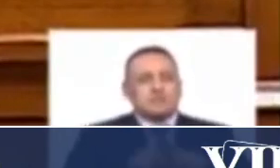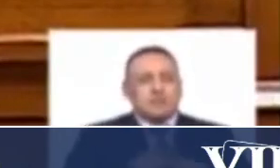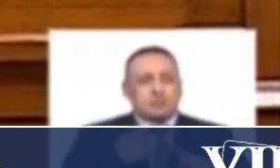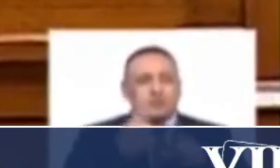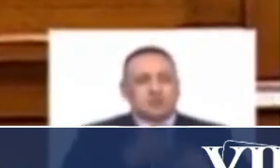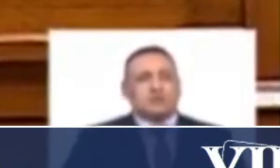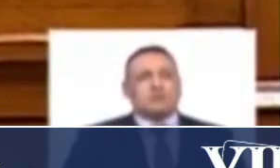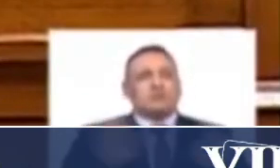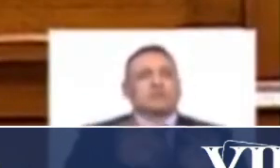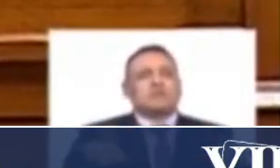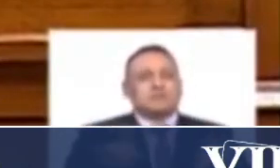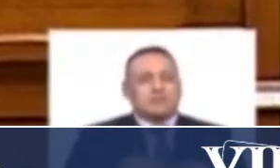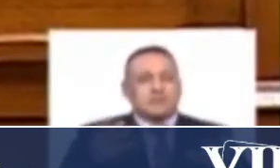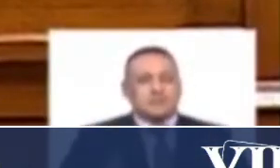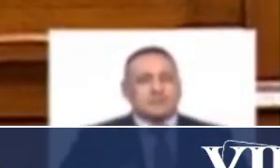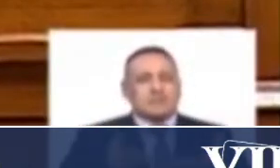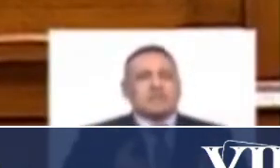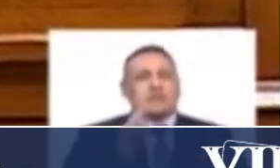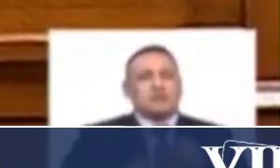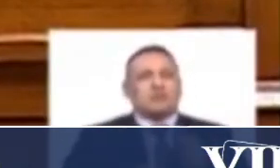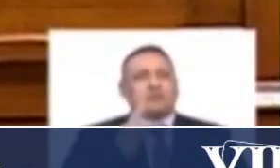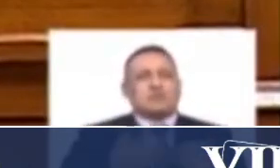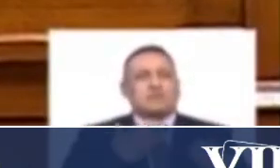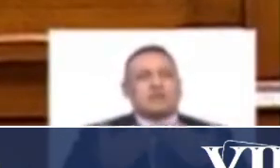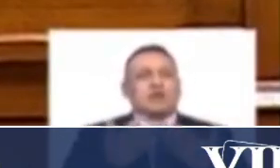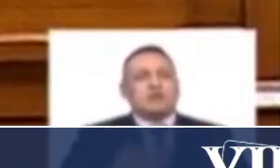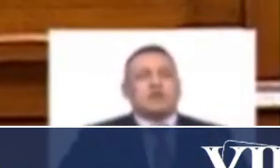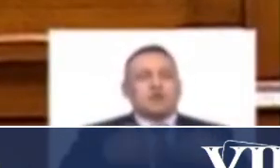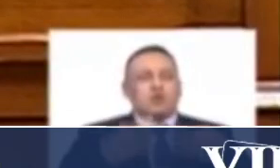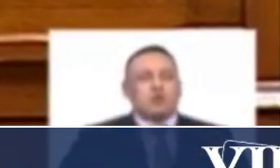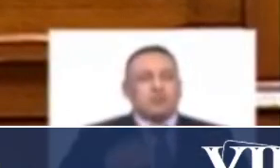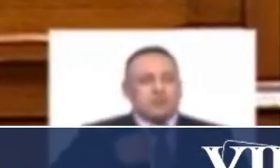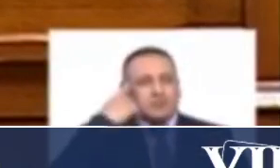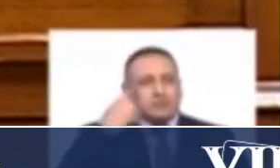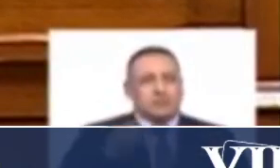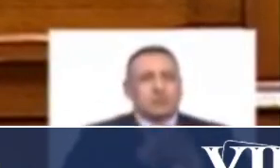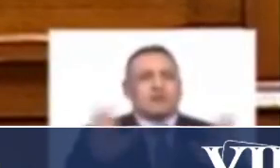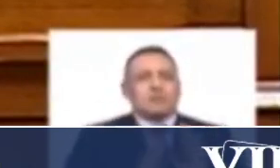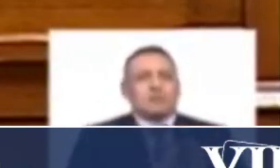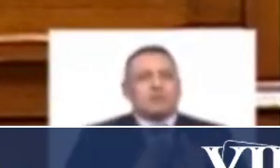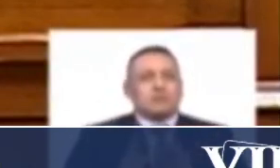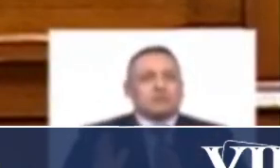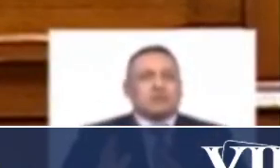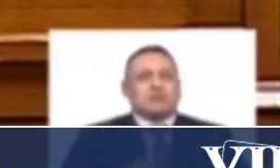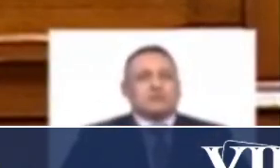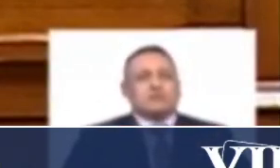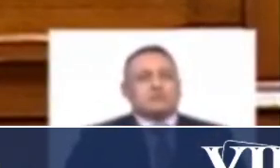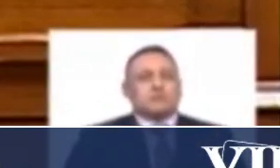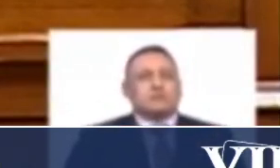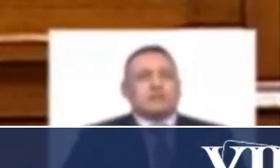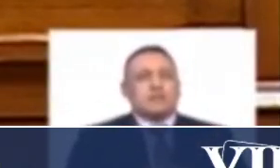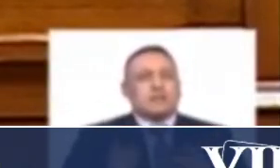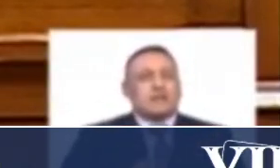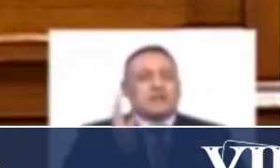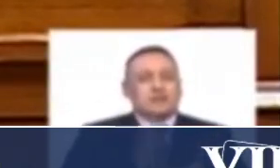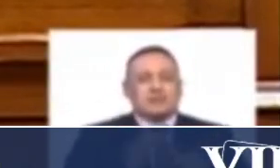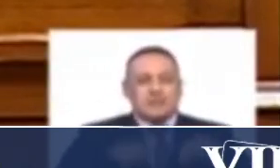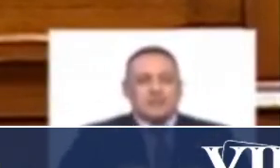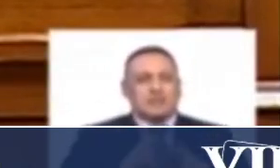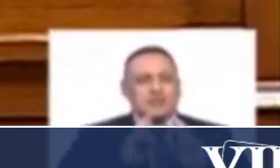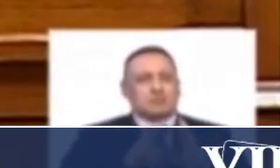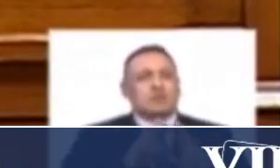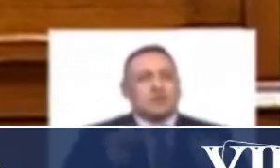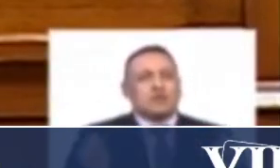que nuestras decisiones se reflejan en el pueblo y por eso es importante impartir la justicia de forma coherente